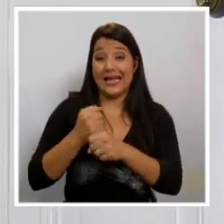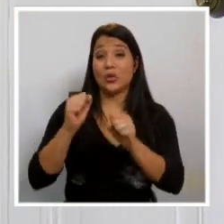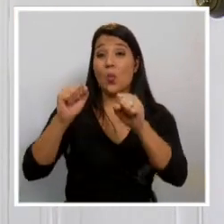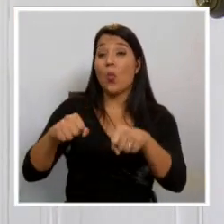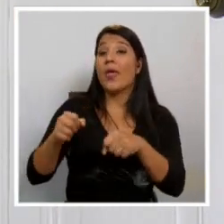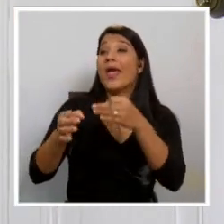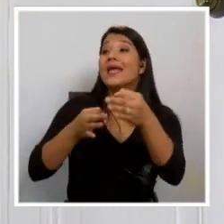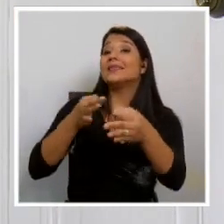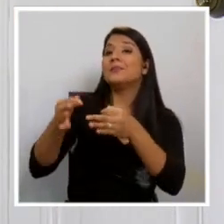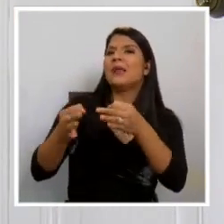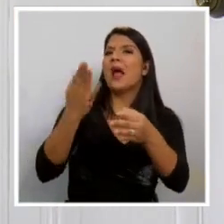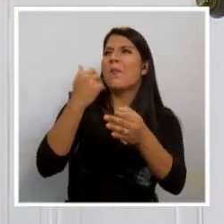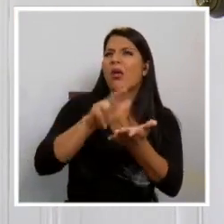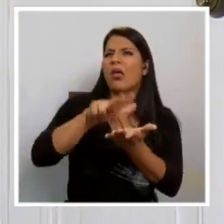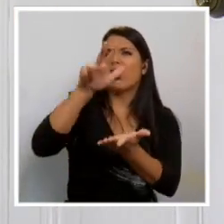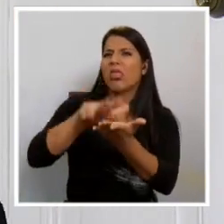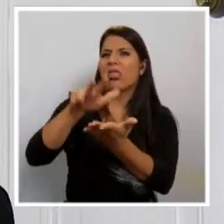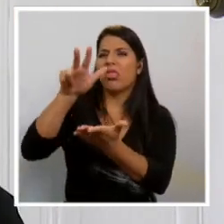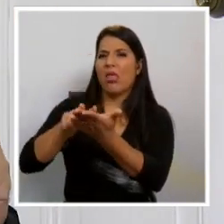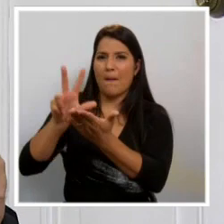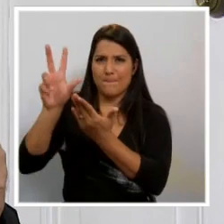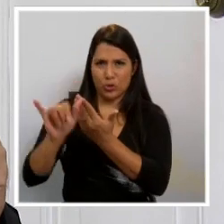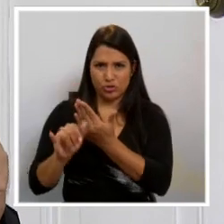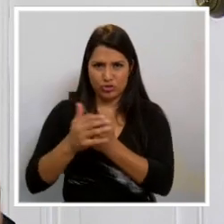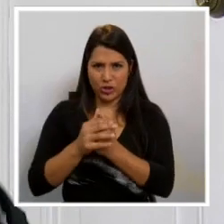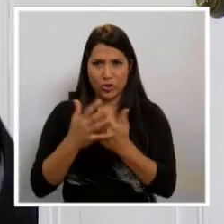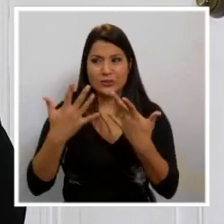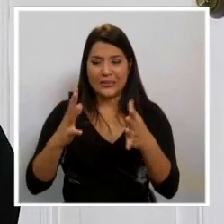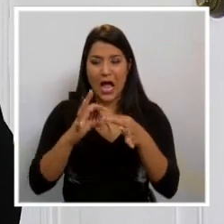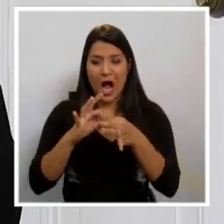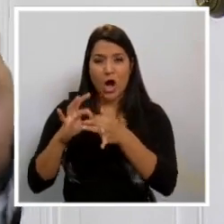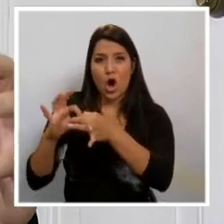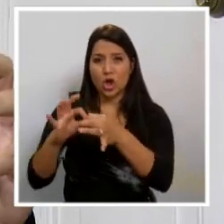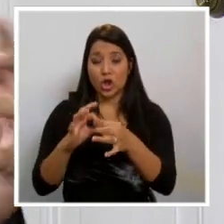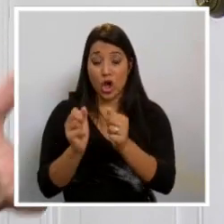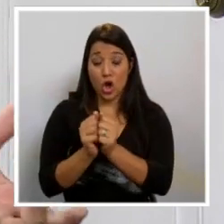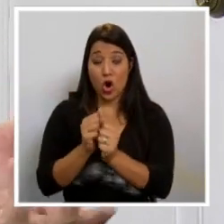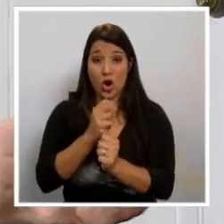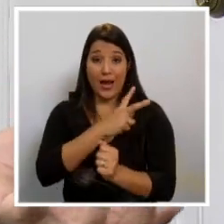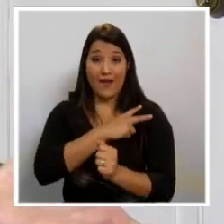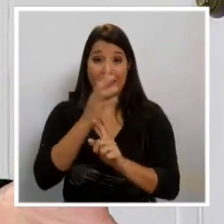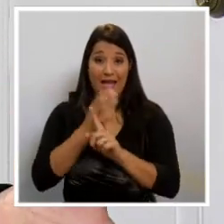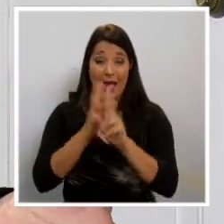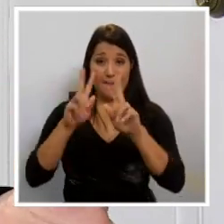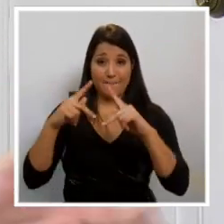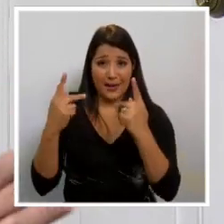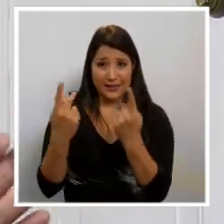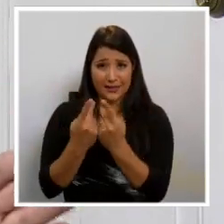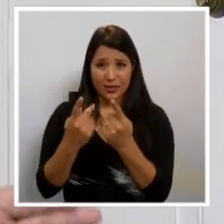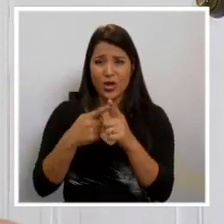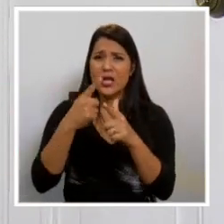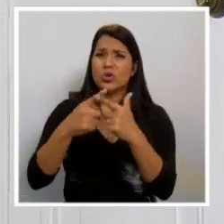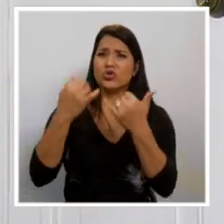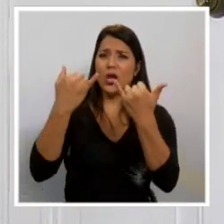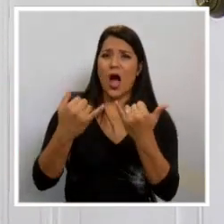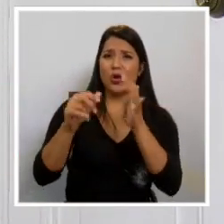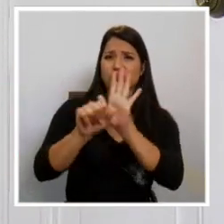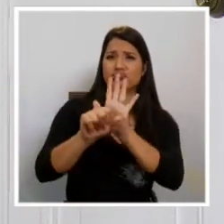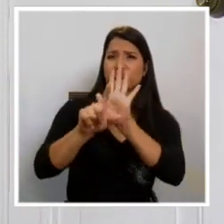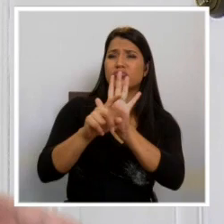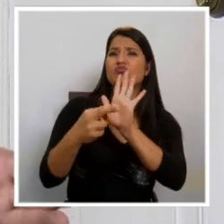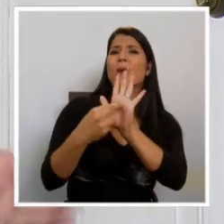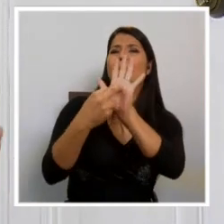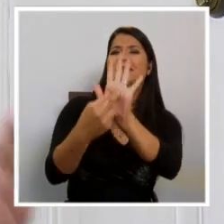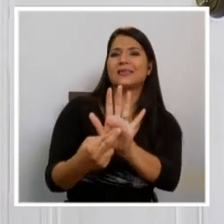aprobación de proyectos porque, a la par de la coordinación con los jefes de fracción, el directorio también se volvió una representación de las mismas fuerzas